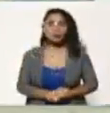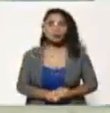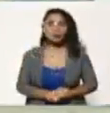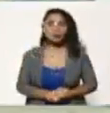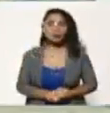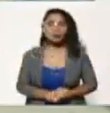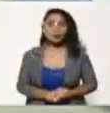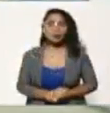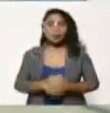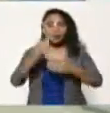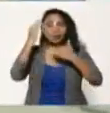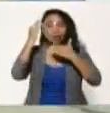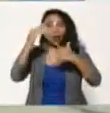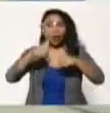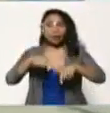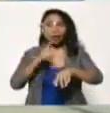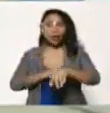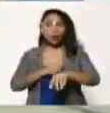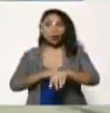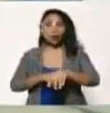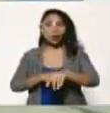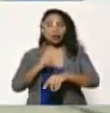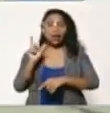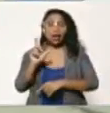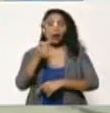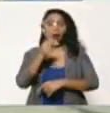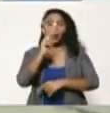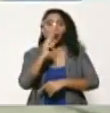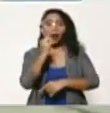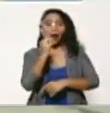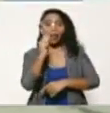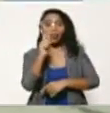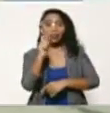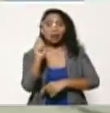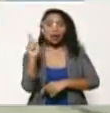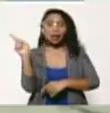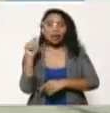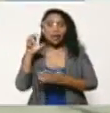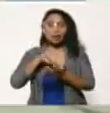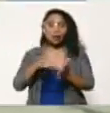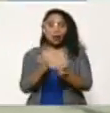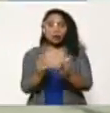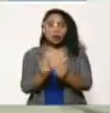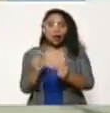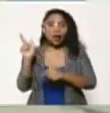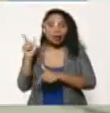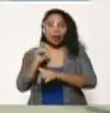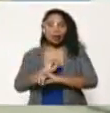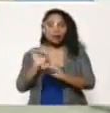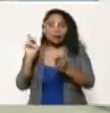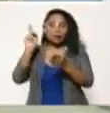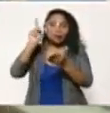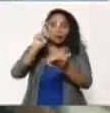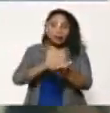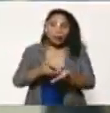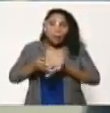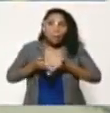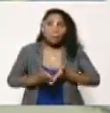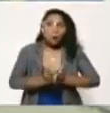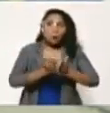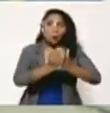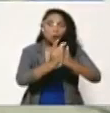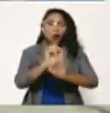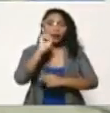saludo a esta hora desde huanta en el estado anzoátegui donde acaba de llegar el buque de paraguaná